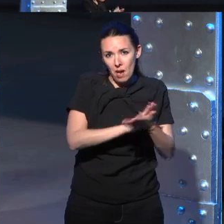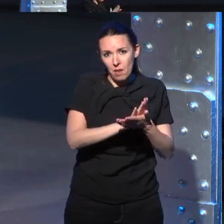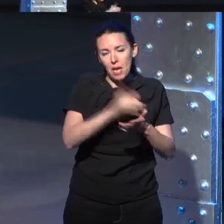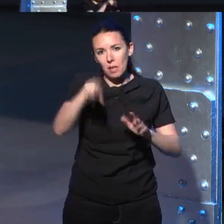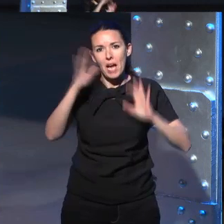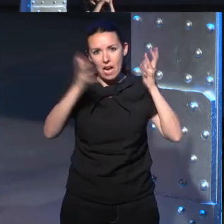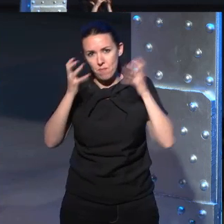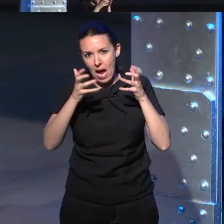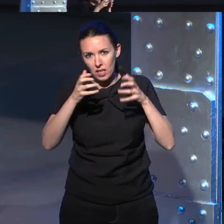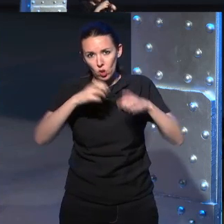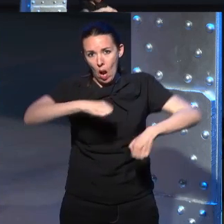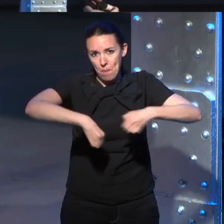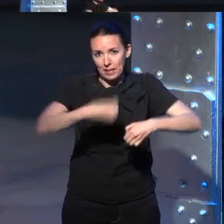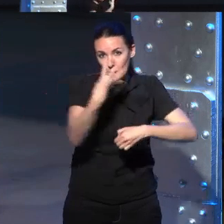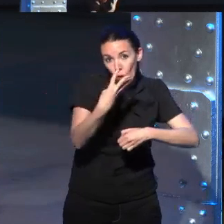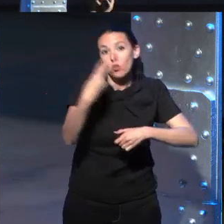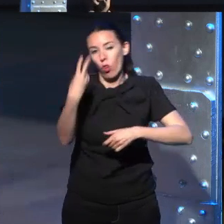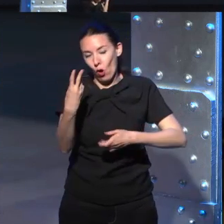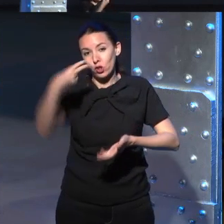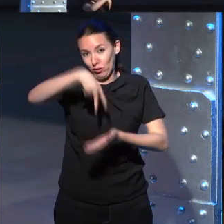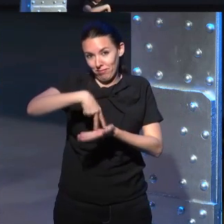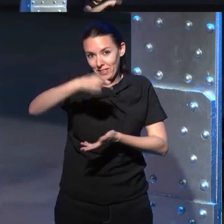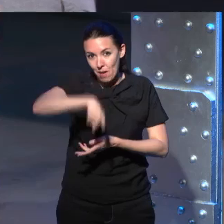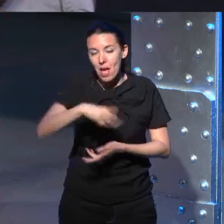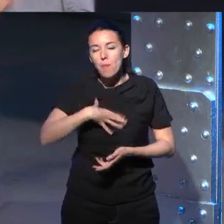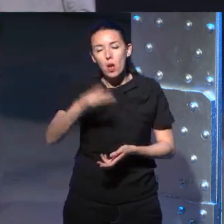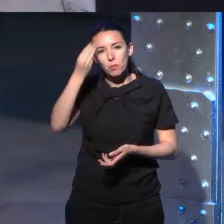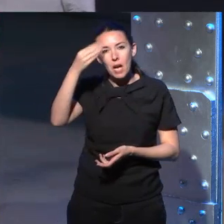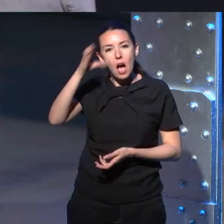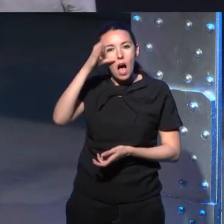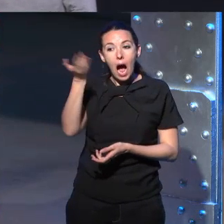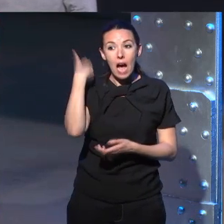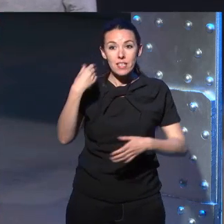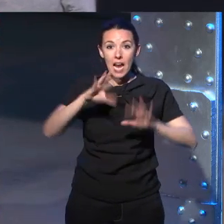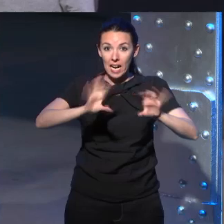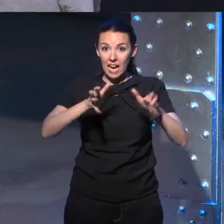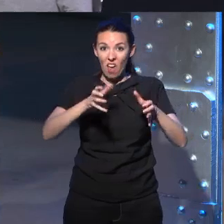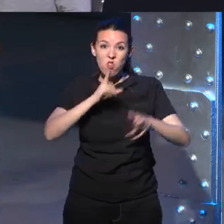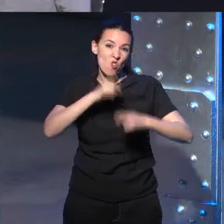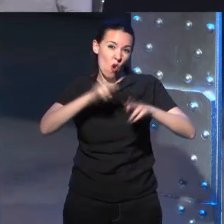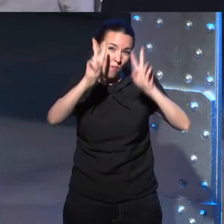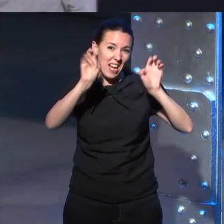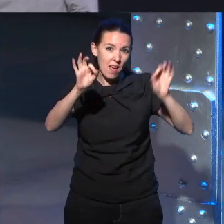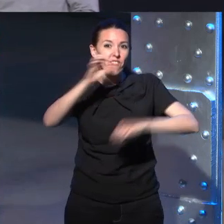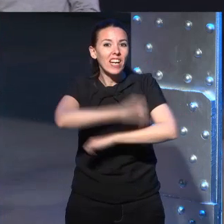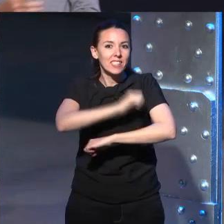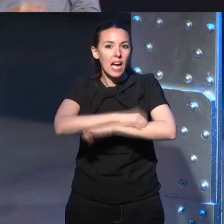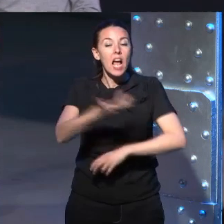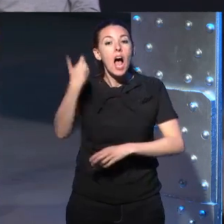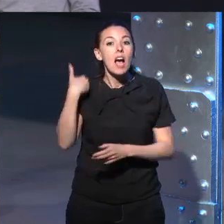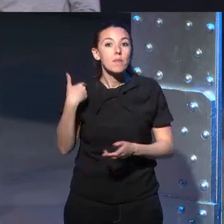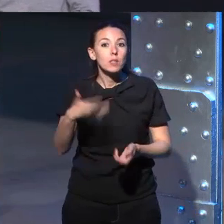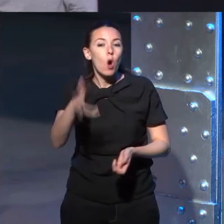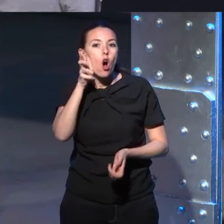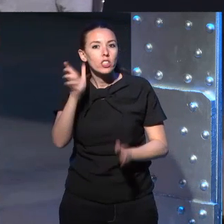4. Pero estaba pensando ahora cuando te escuchaba, ayer en la radio, en La Ventana, ayer hablamos con oyentes de libros, porque le acababan